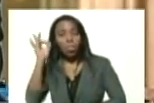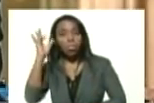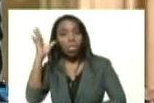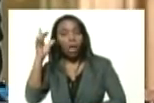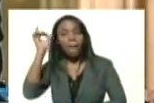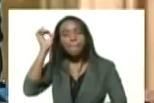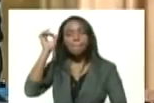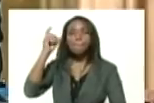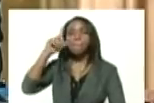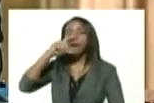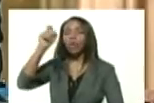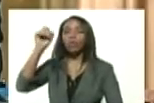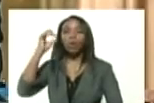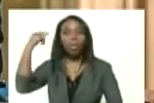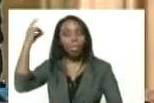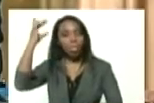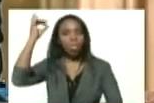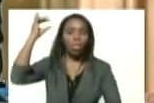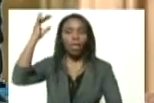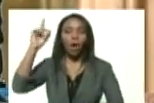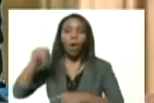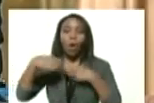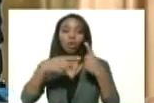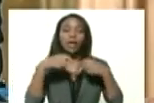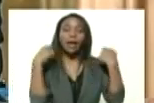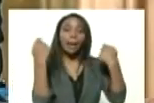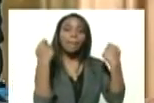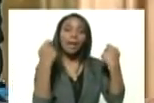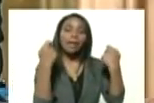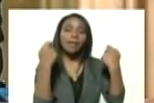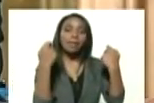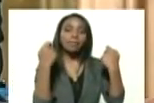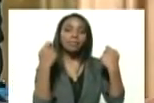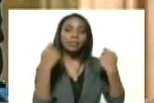pero por otro lado la campaña que arrancó